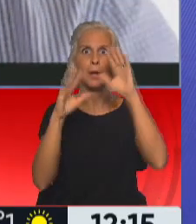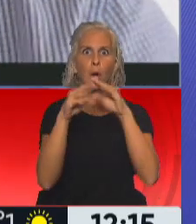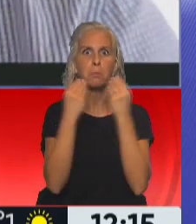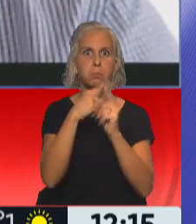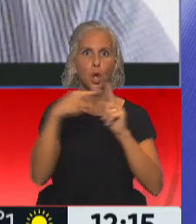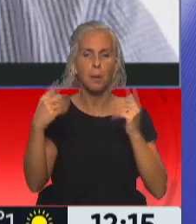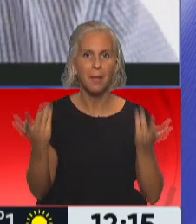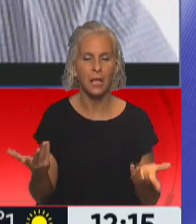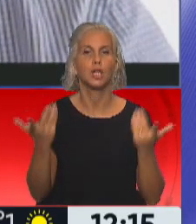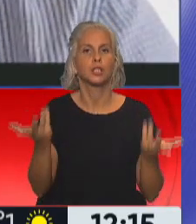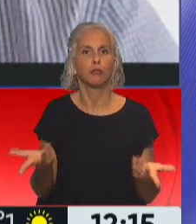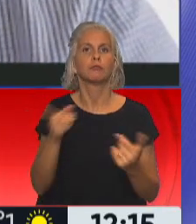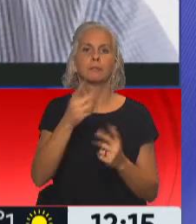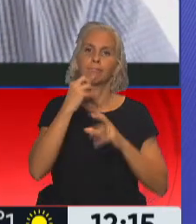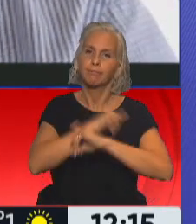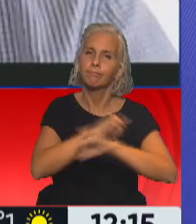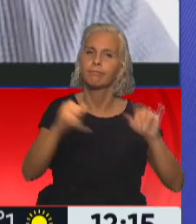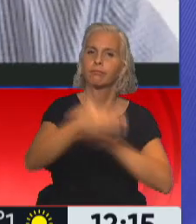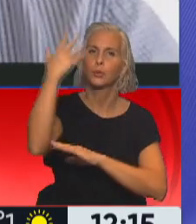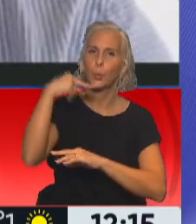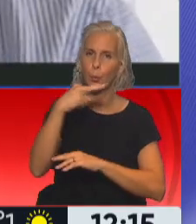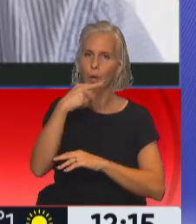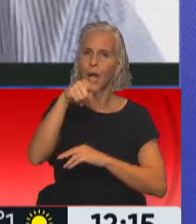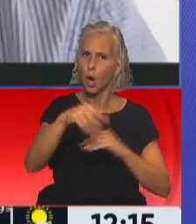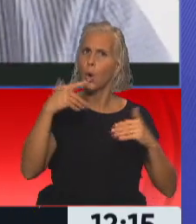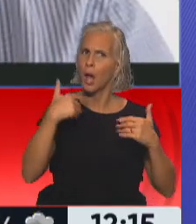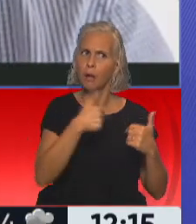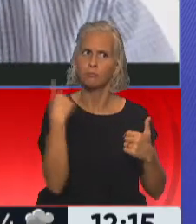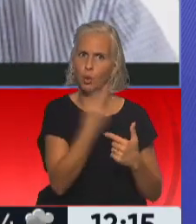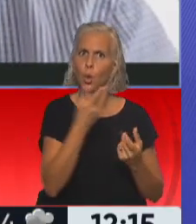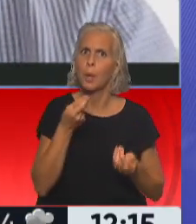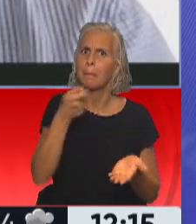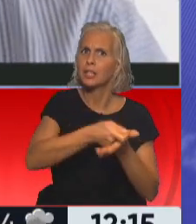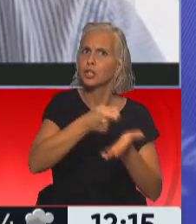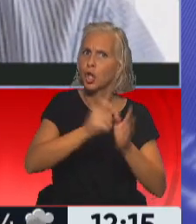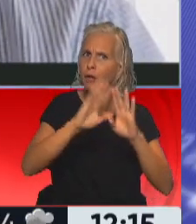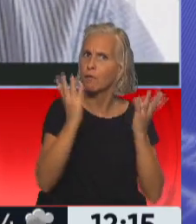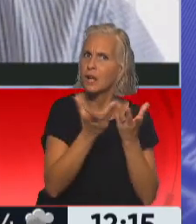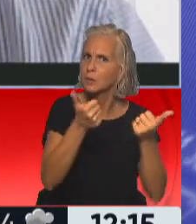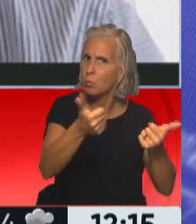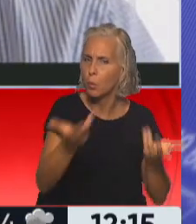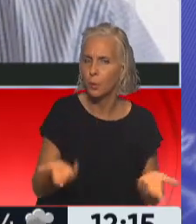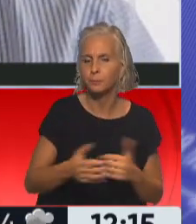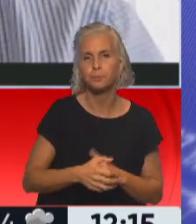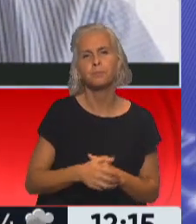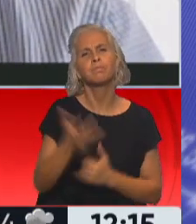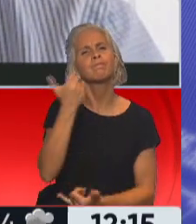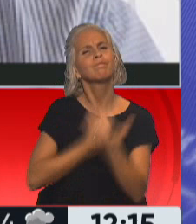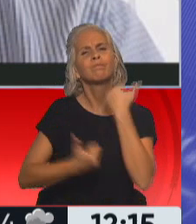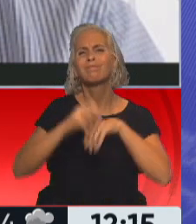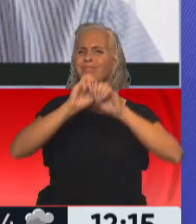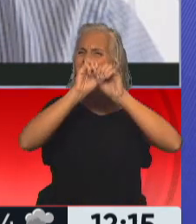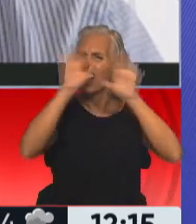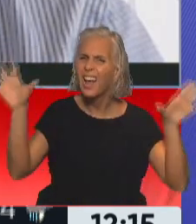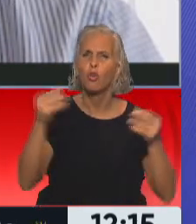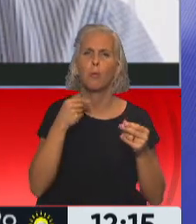quiere decir que lo que se anunció el viernes hasta el momento ha caído muy bien a los inversores financieros. Camilo, ¿cómo se traducen todas estas